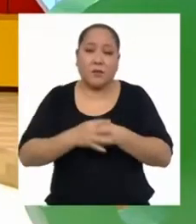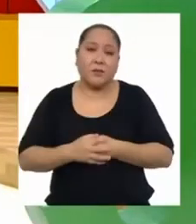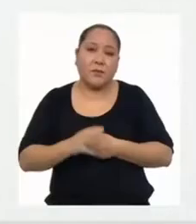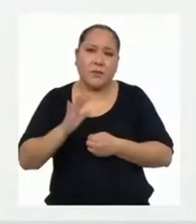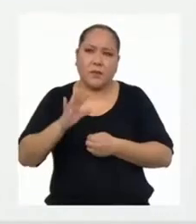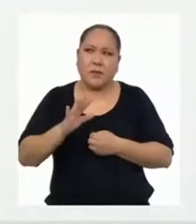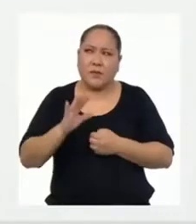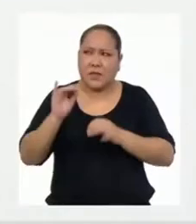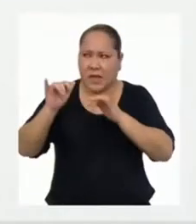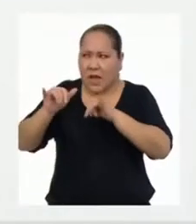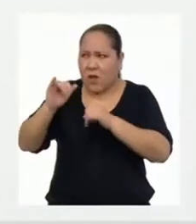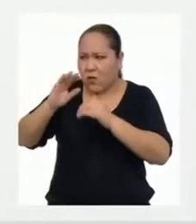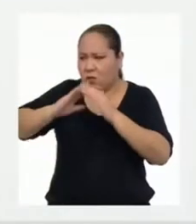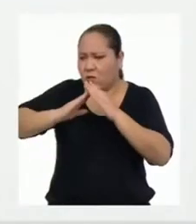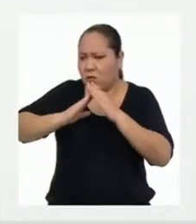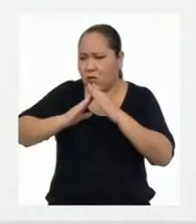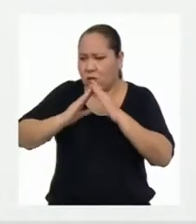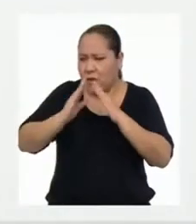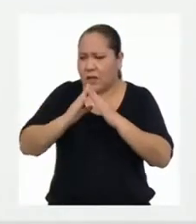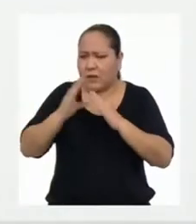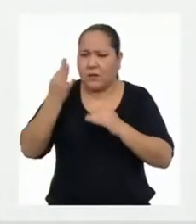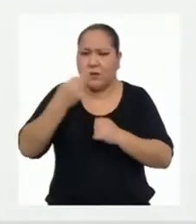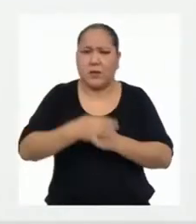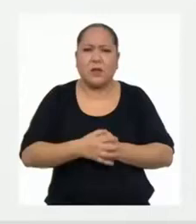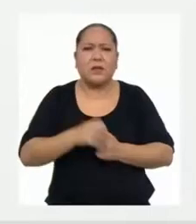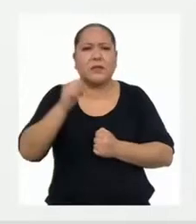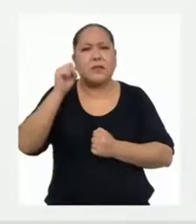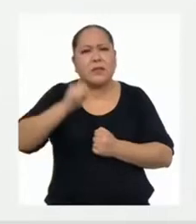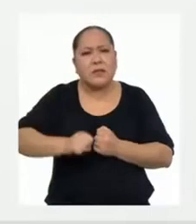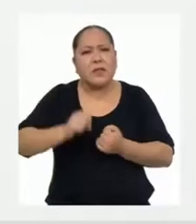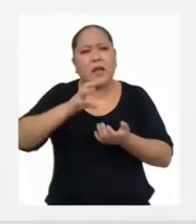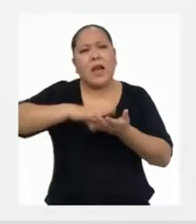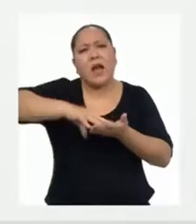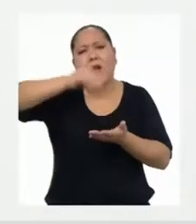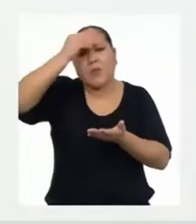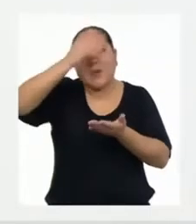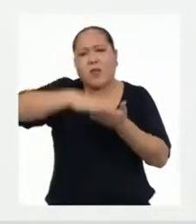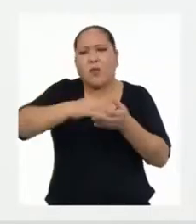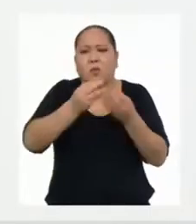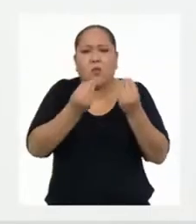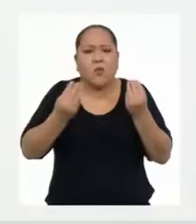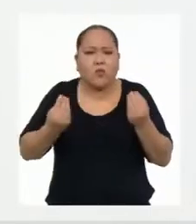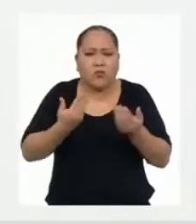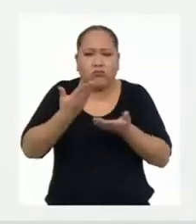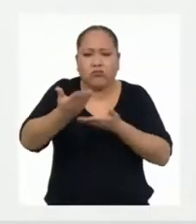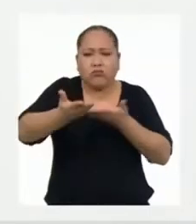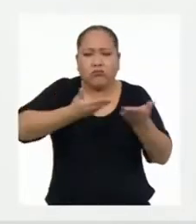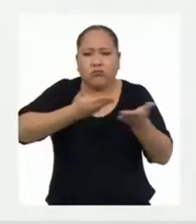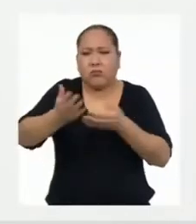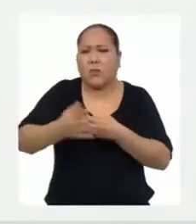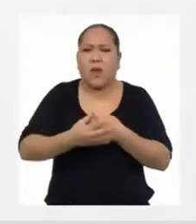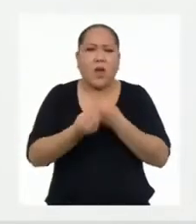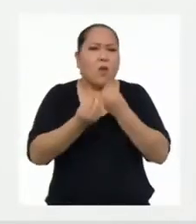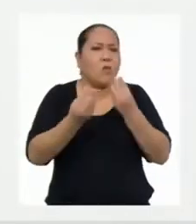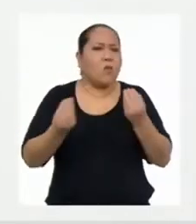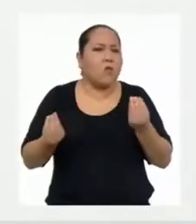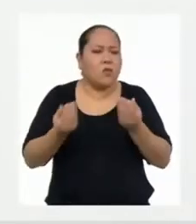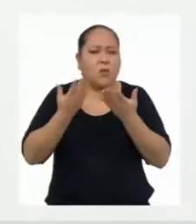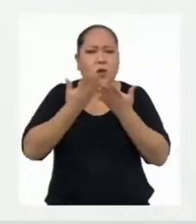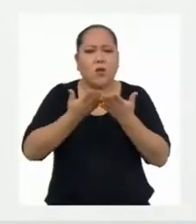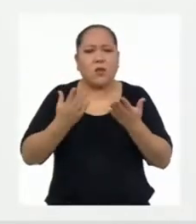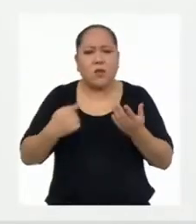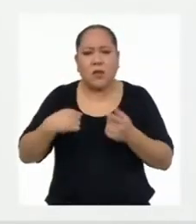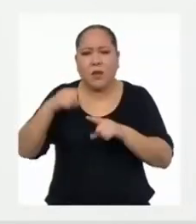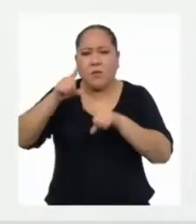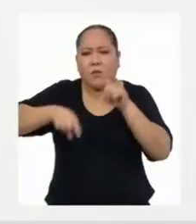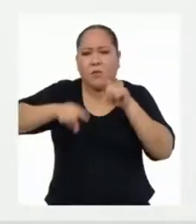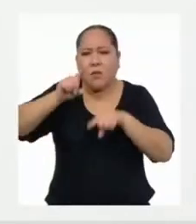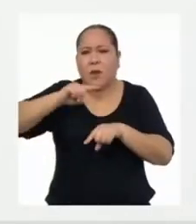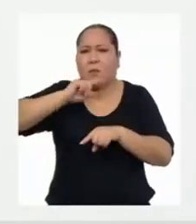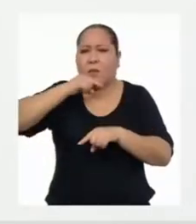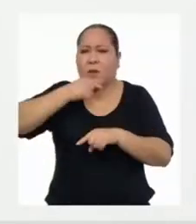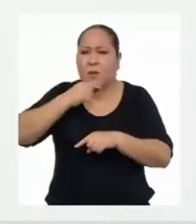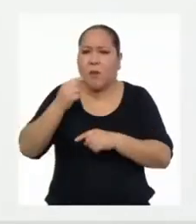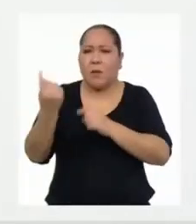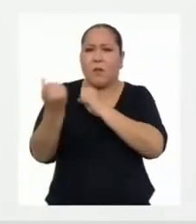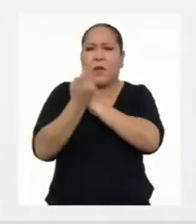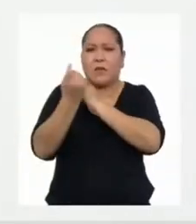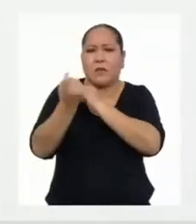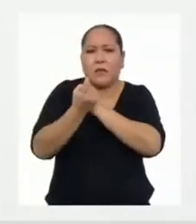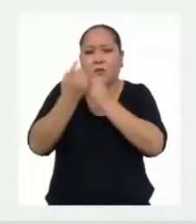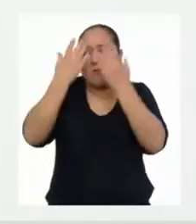casa, ¿no? Sí, y aprendimos mucho la una de la otra. Hay muchas cosas que mi prima me enseñó sin darse cuenta.